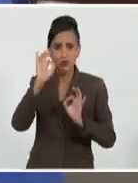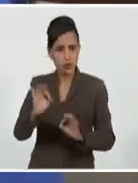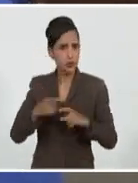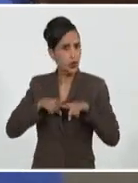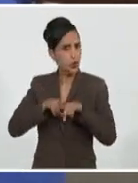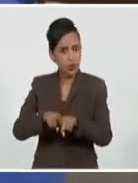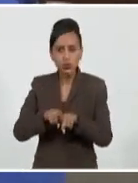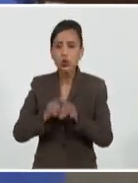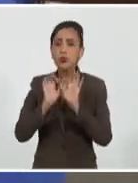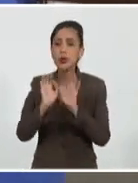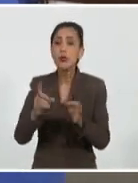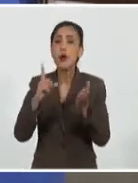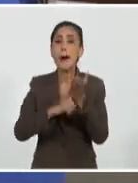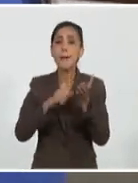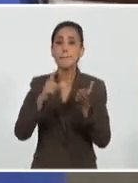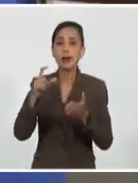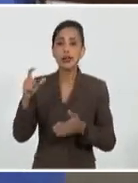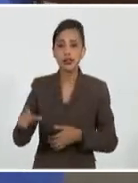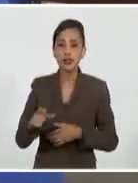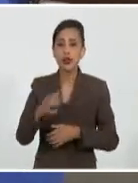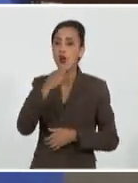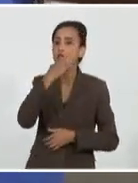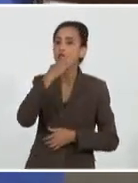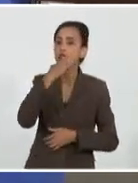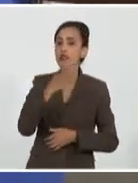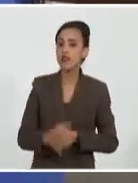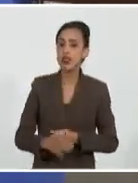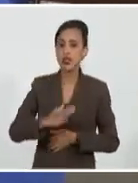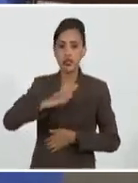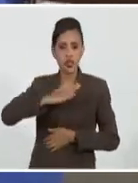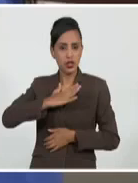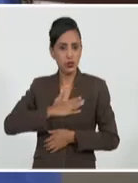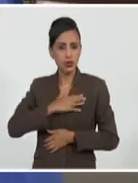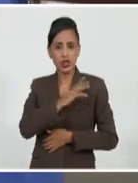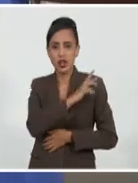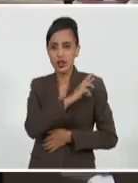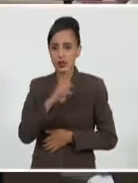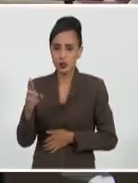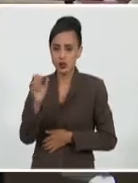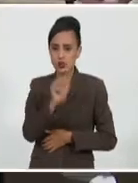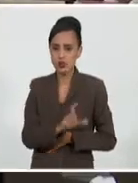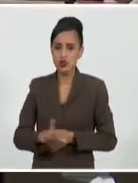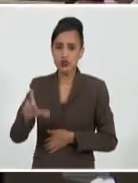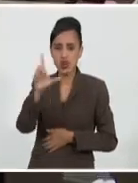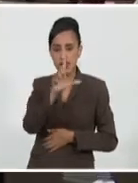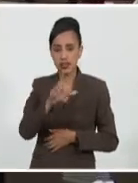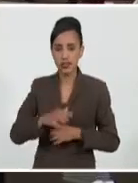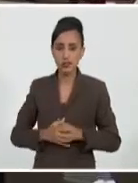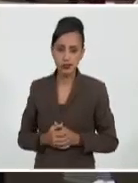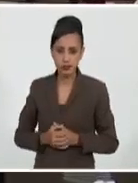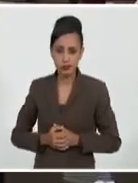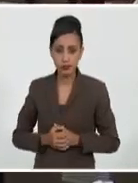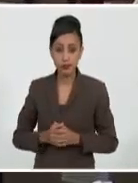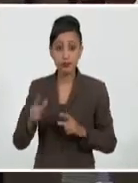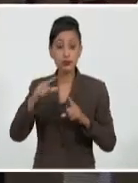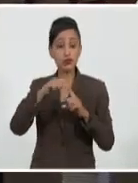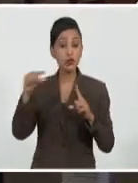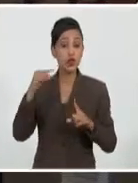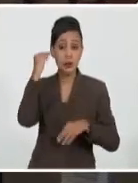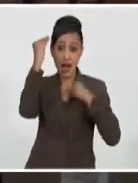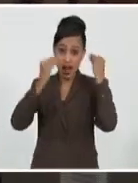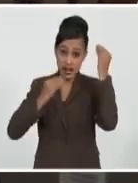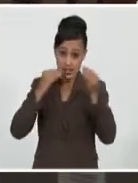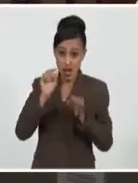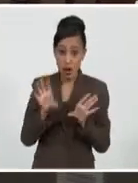lado del partido de Fidel y de nuestra revolución socialista. Entre los temas analizados en esta